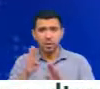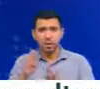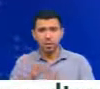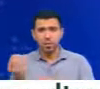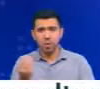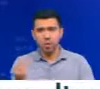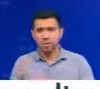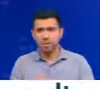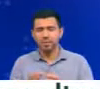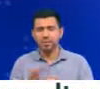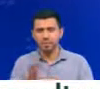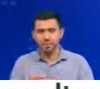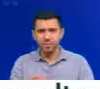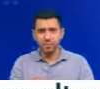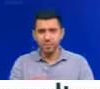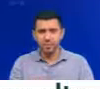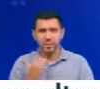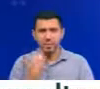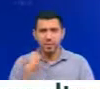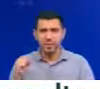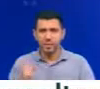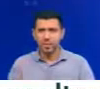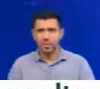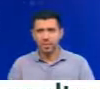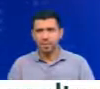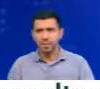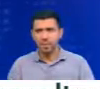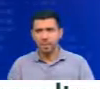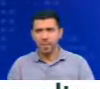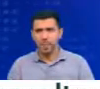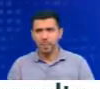Consejo Municipal de Ocaña.